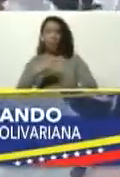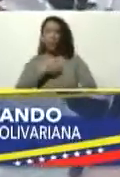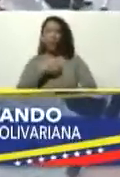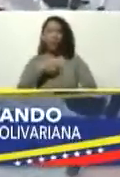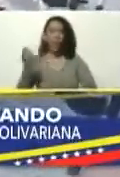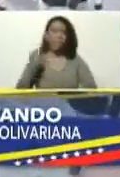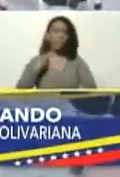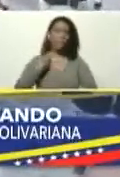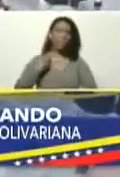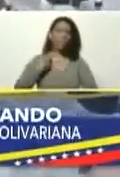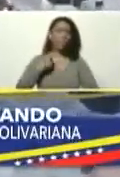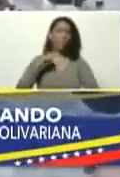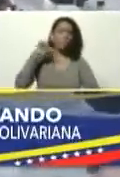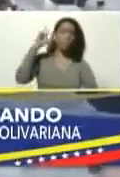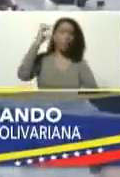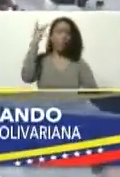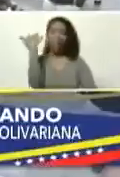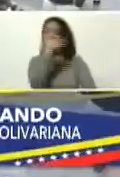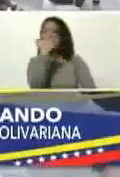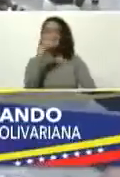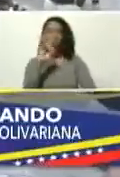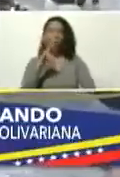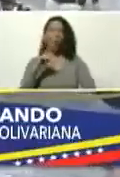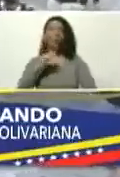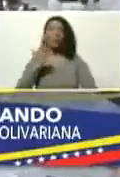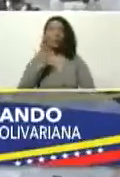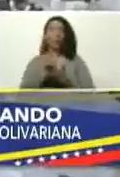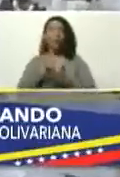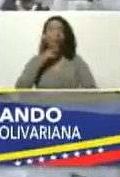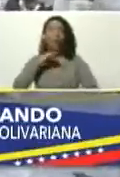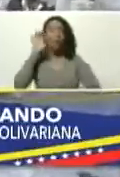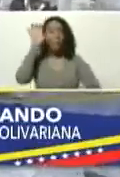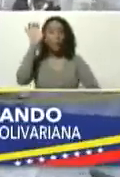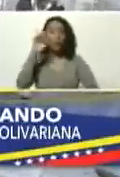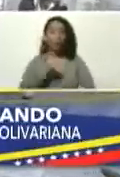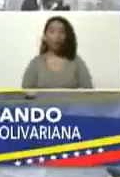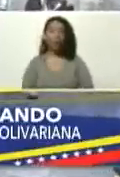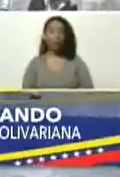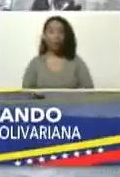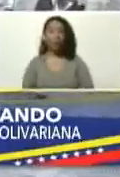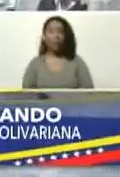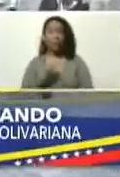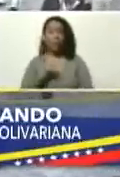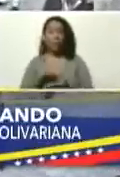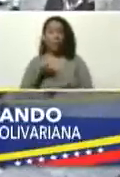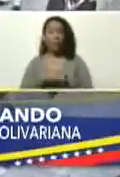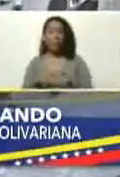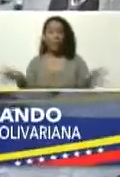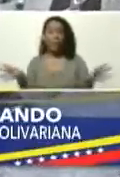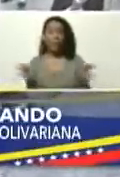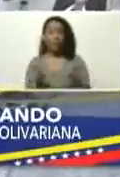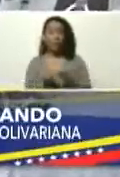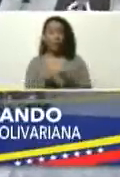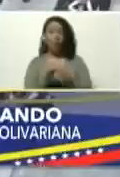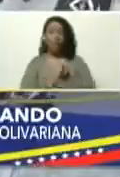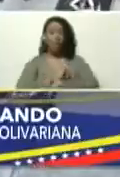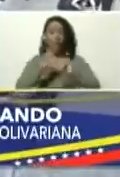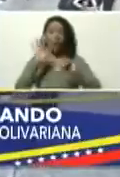comprar, estaremos siempre impregnados de patria. Estamos en el lado correcto de la historia. De haber concluido el